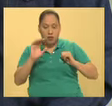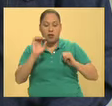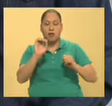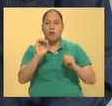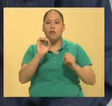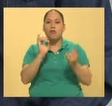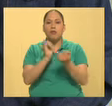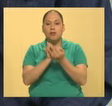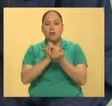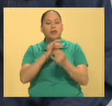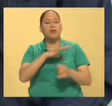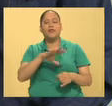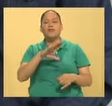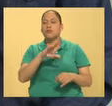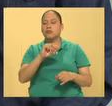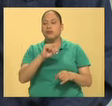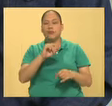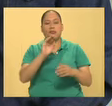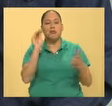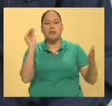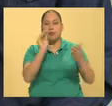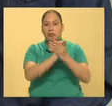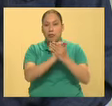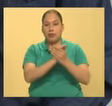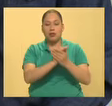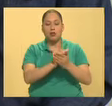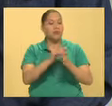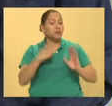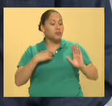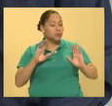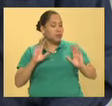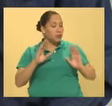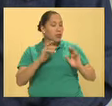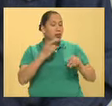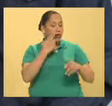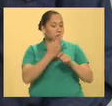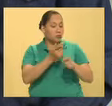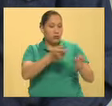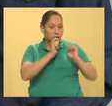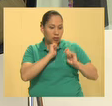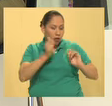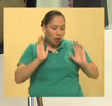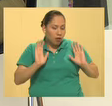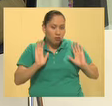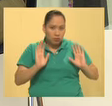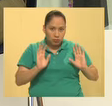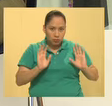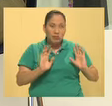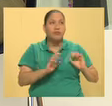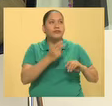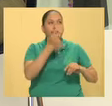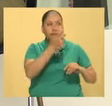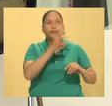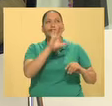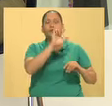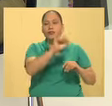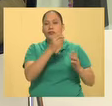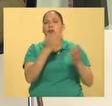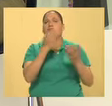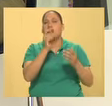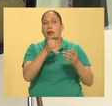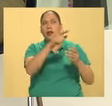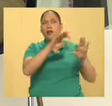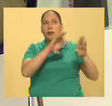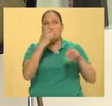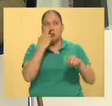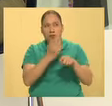a ejercer sus atribuciones relacionadas con su encargo. Esto es nada más que no cumplan con su trabajo,